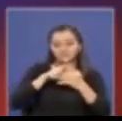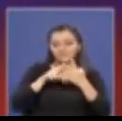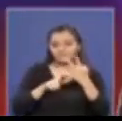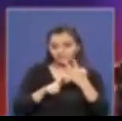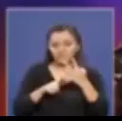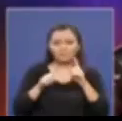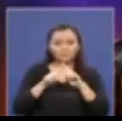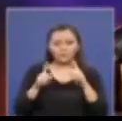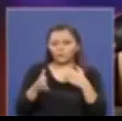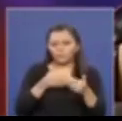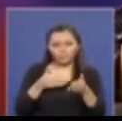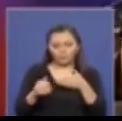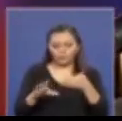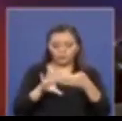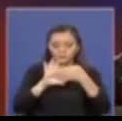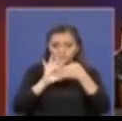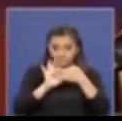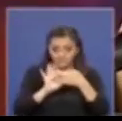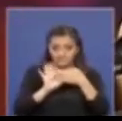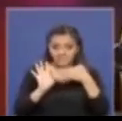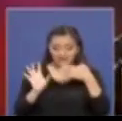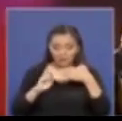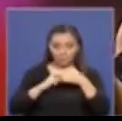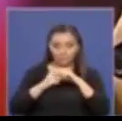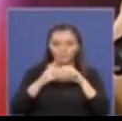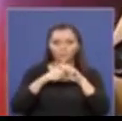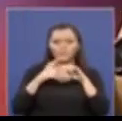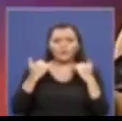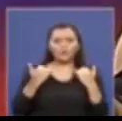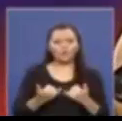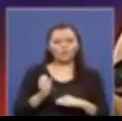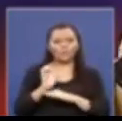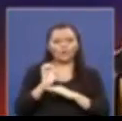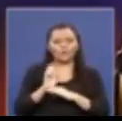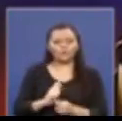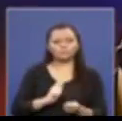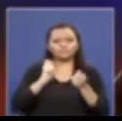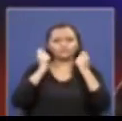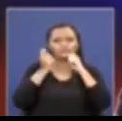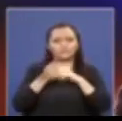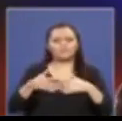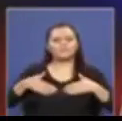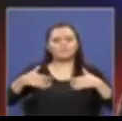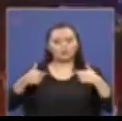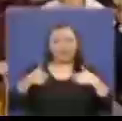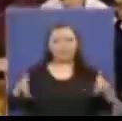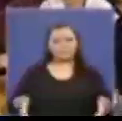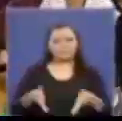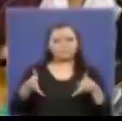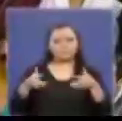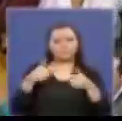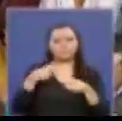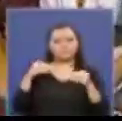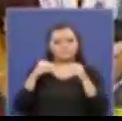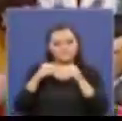gente en la frontera, ¿no? Con las carreteras, la carretera Tulcán-Tufiño, carretera de primer nivel.